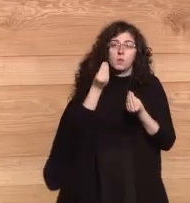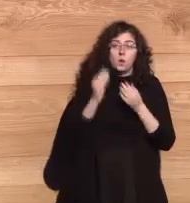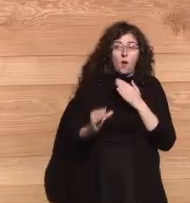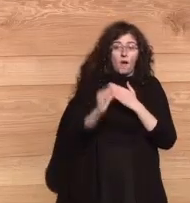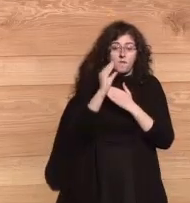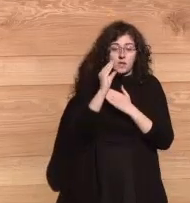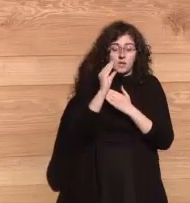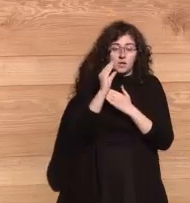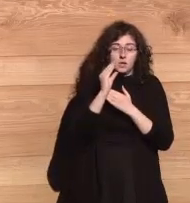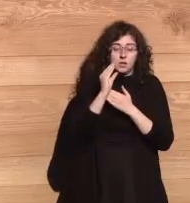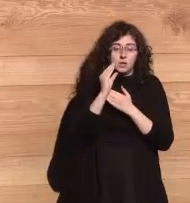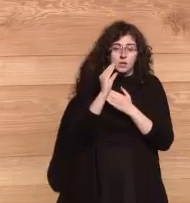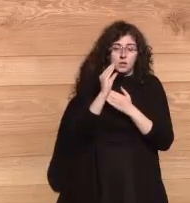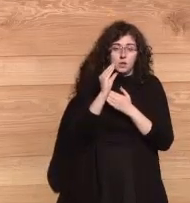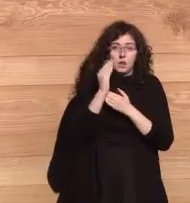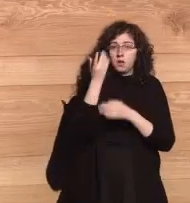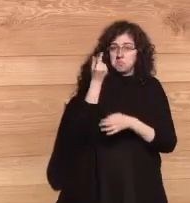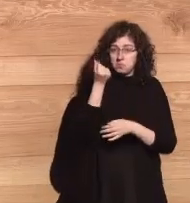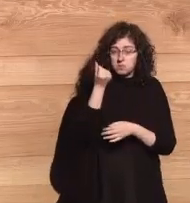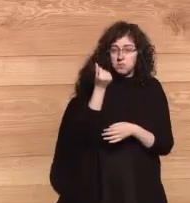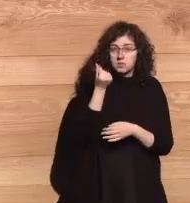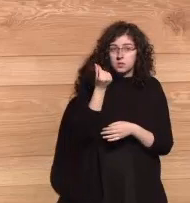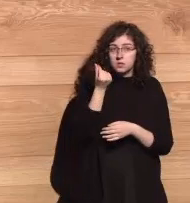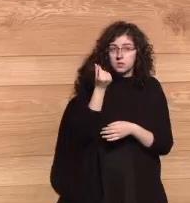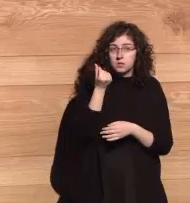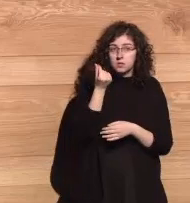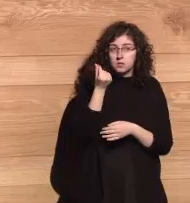beca era una cantidad